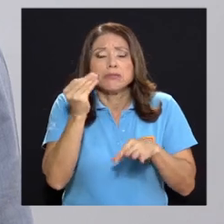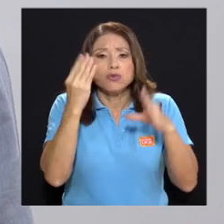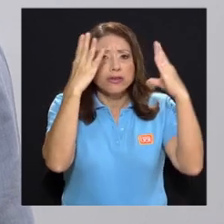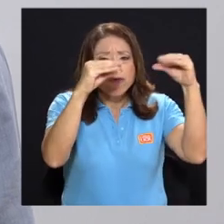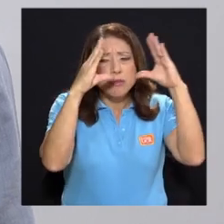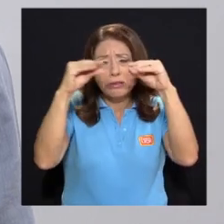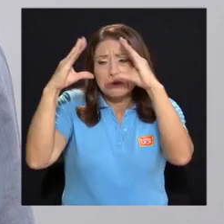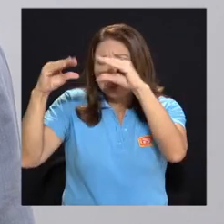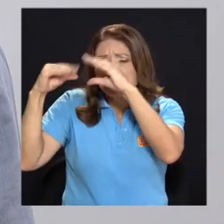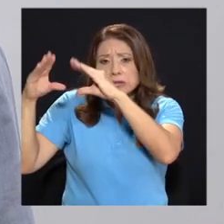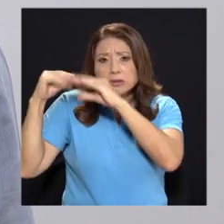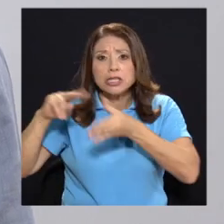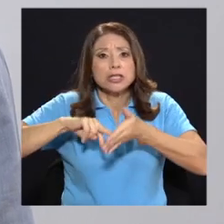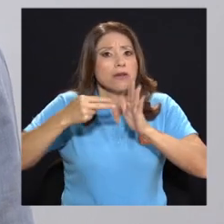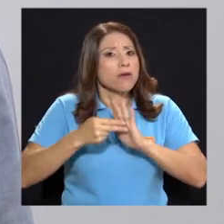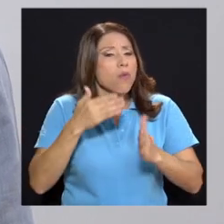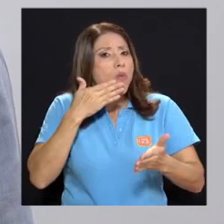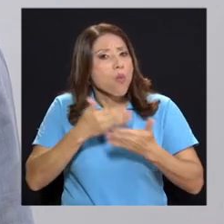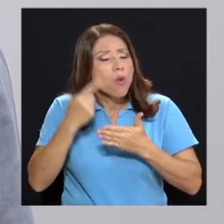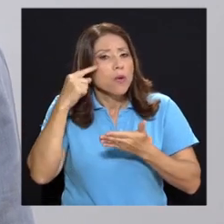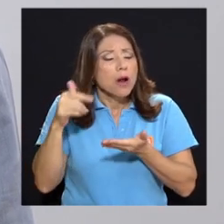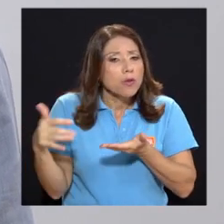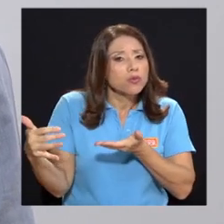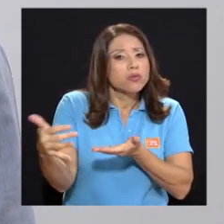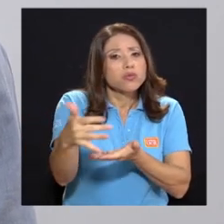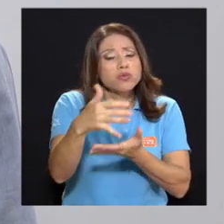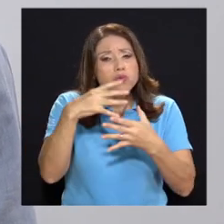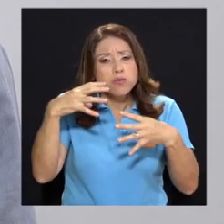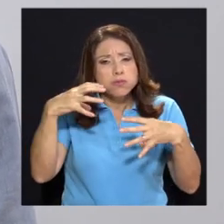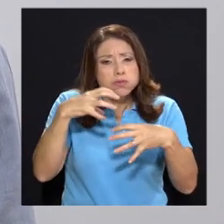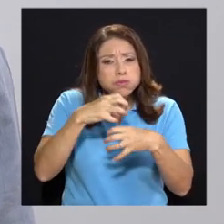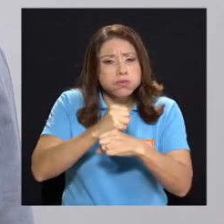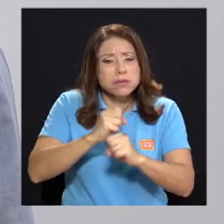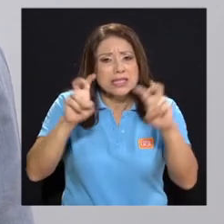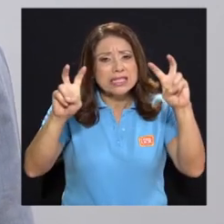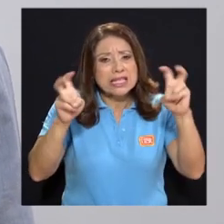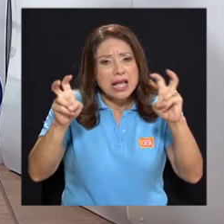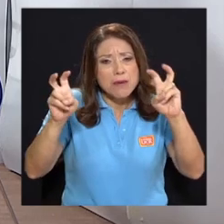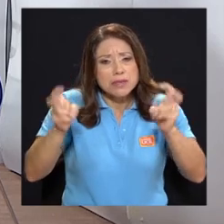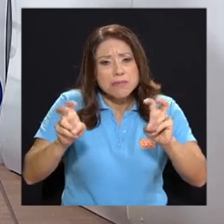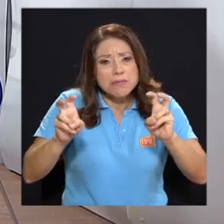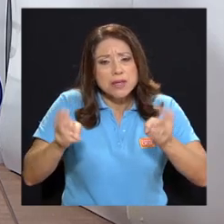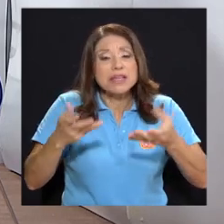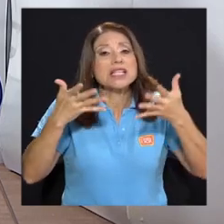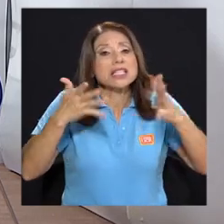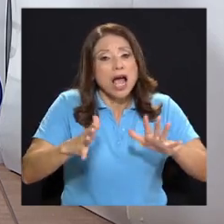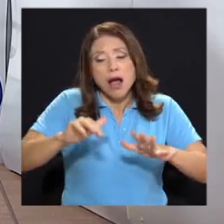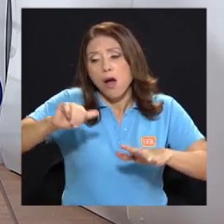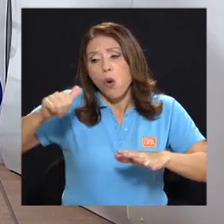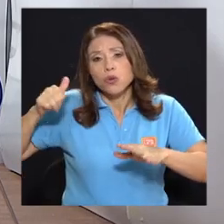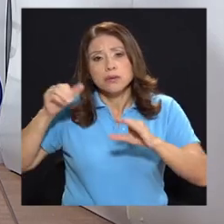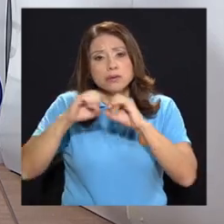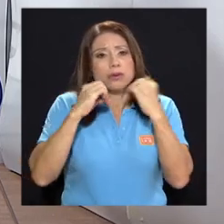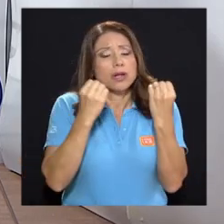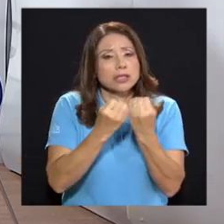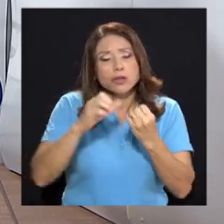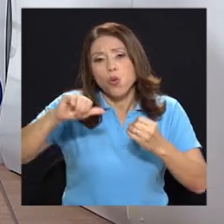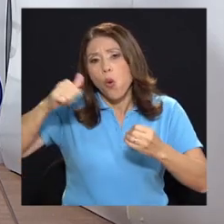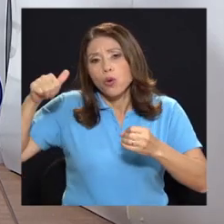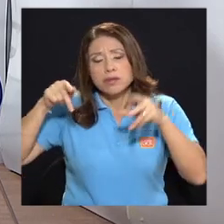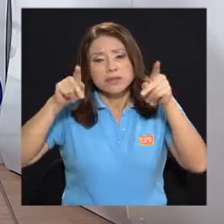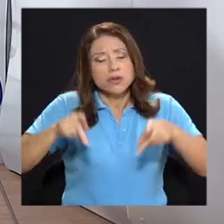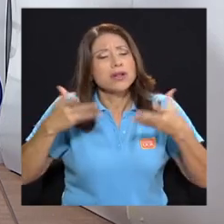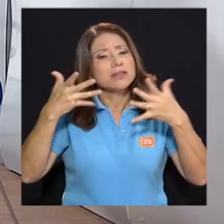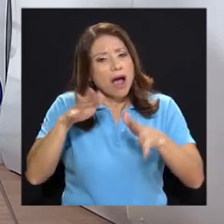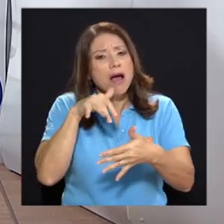de empezar a sistematizar oa profundizar temas que ya otros organizaciones y personas habían estudiado bueno la